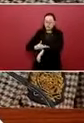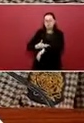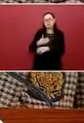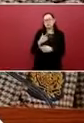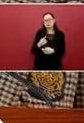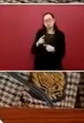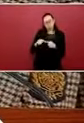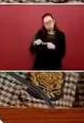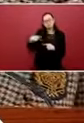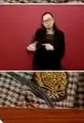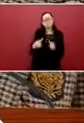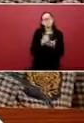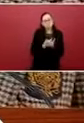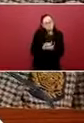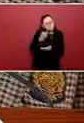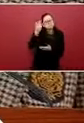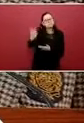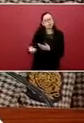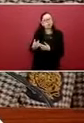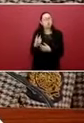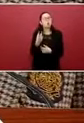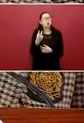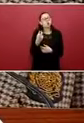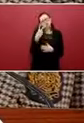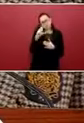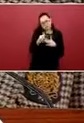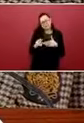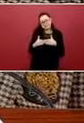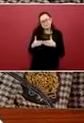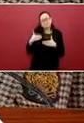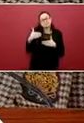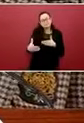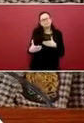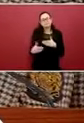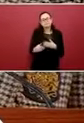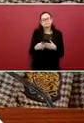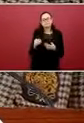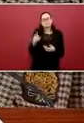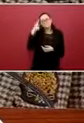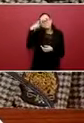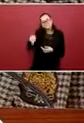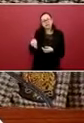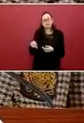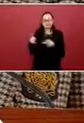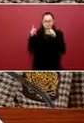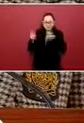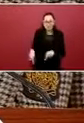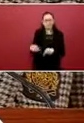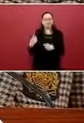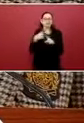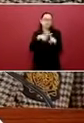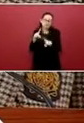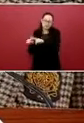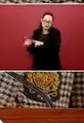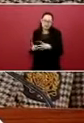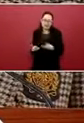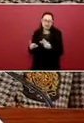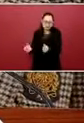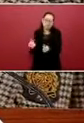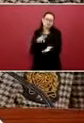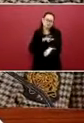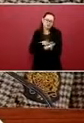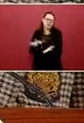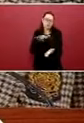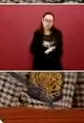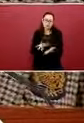de pago para, bueno, ayudarse en estos eventos familiares, de tal manera que puedan